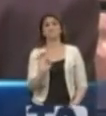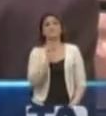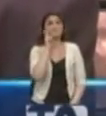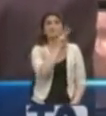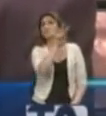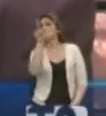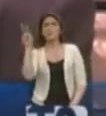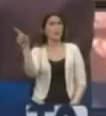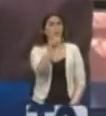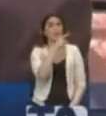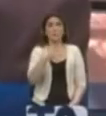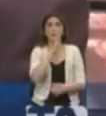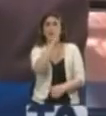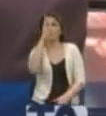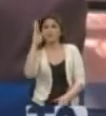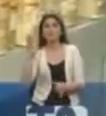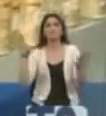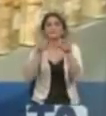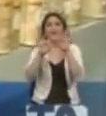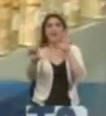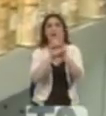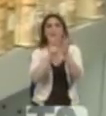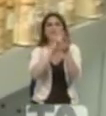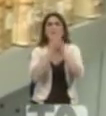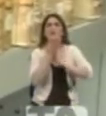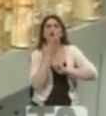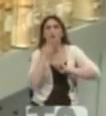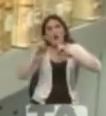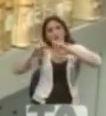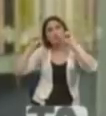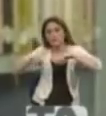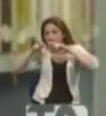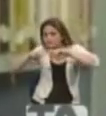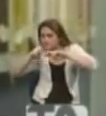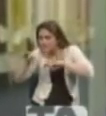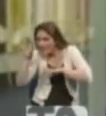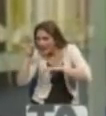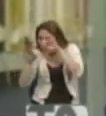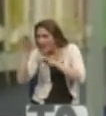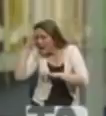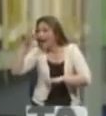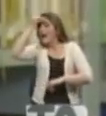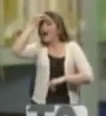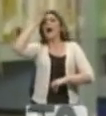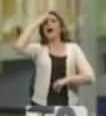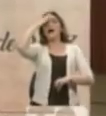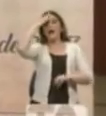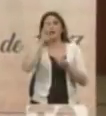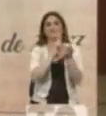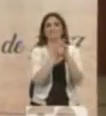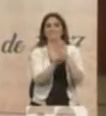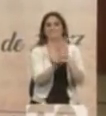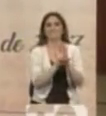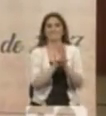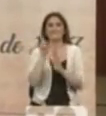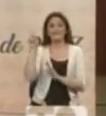poder trabajar en el proceso de elaboración de la ley. En el Día Internacional de los Archivos, el presidente de la Academia de Historia, Jorge Núñez, y el presidente